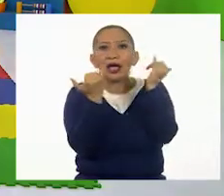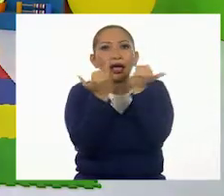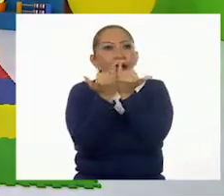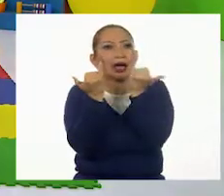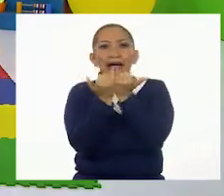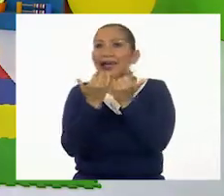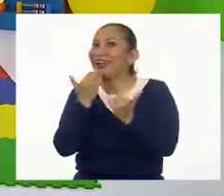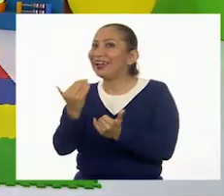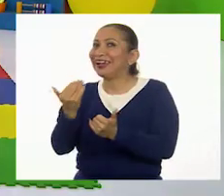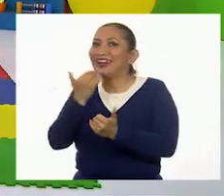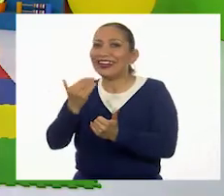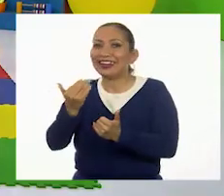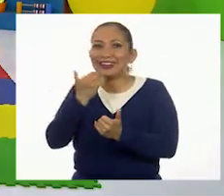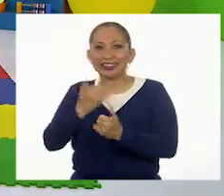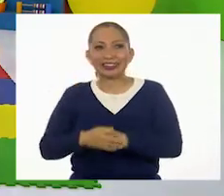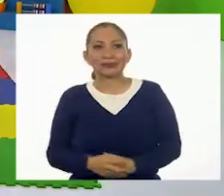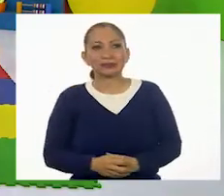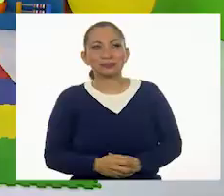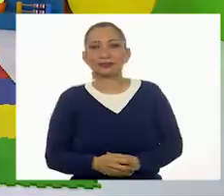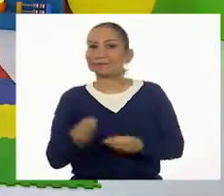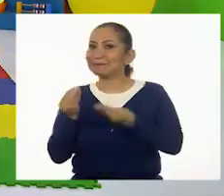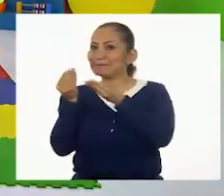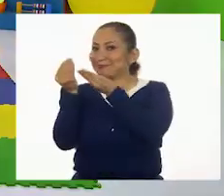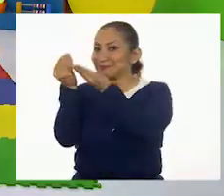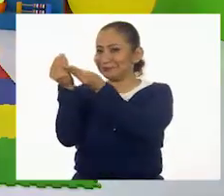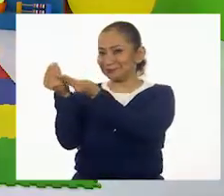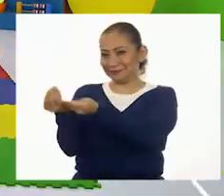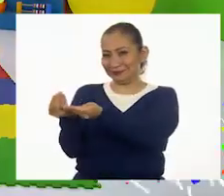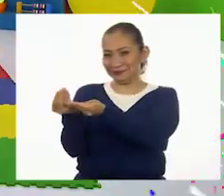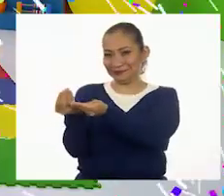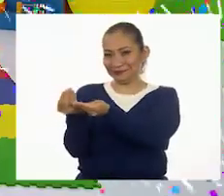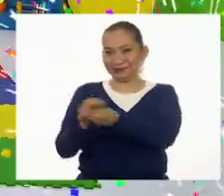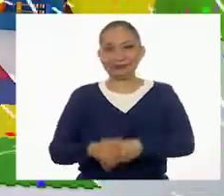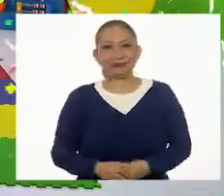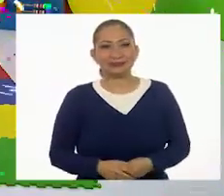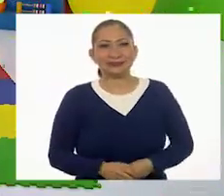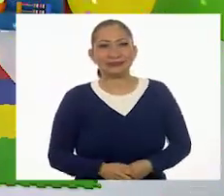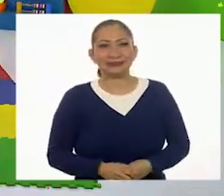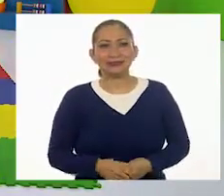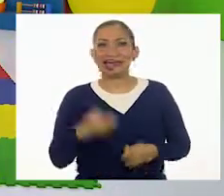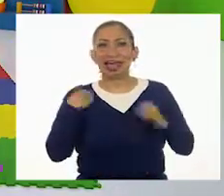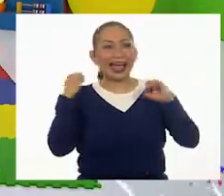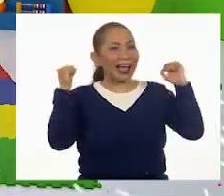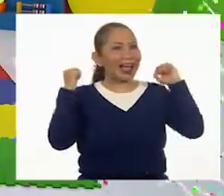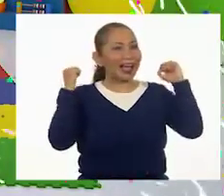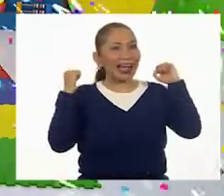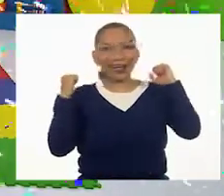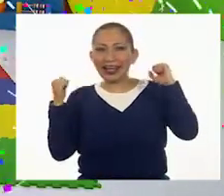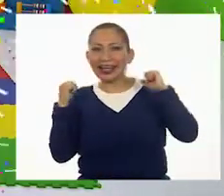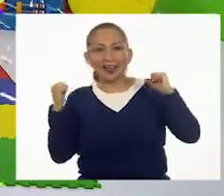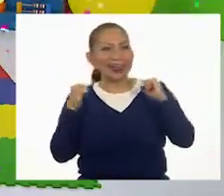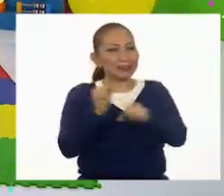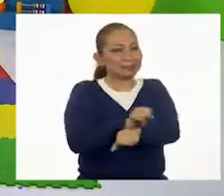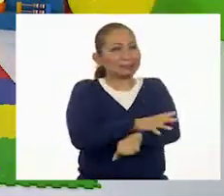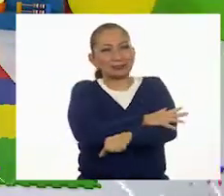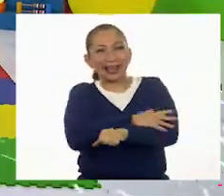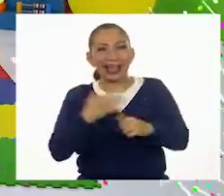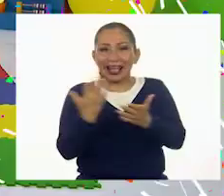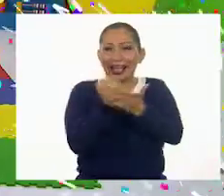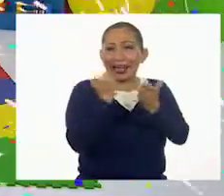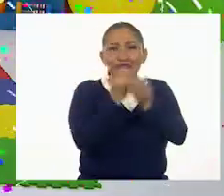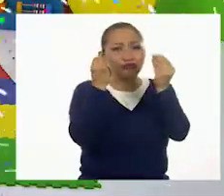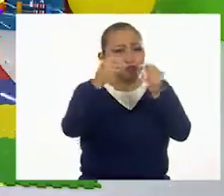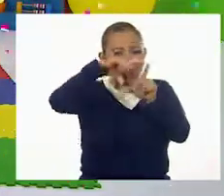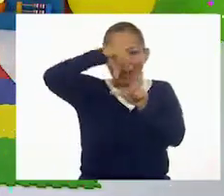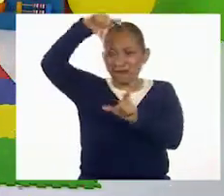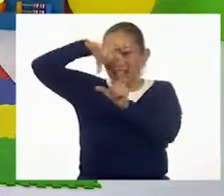Muy bien, muy bien. Aquí tienes. ¡Ay, qué emoción! ¡Ganamos